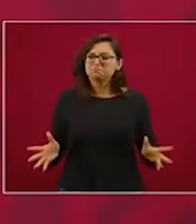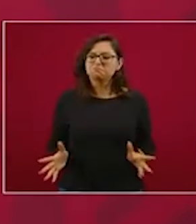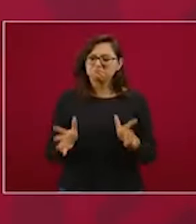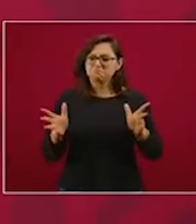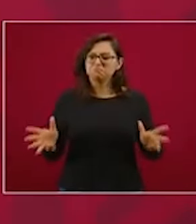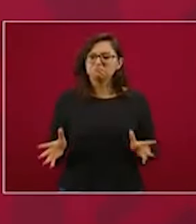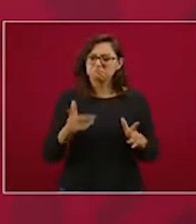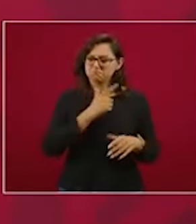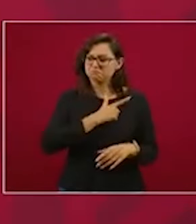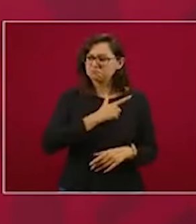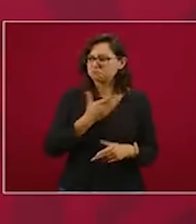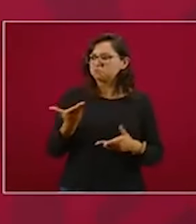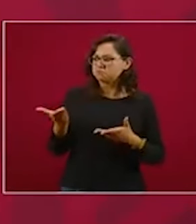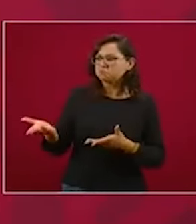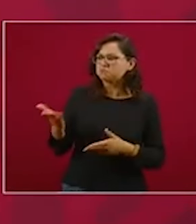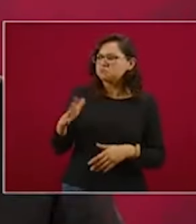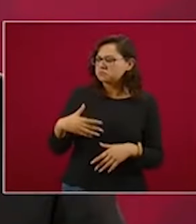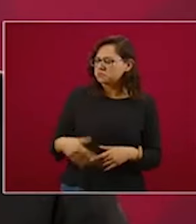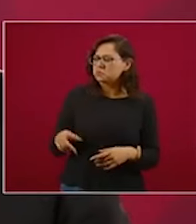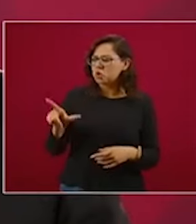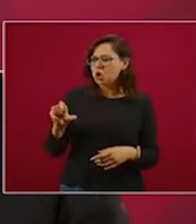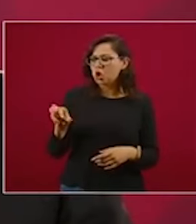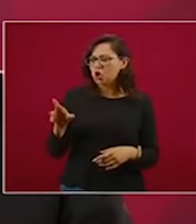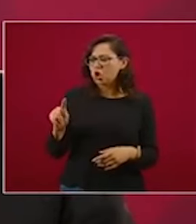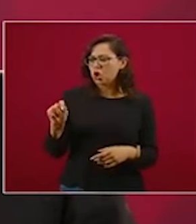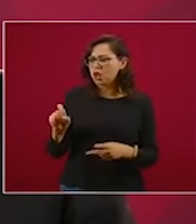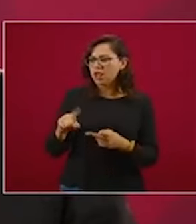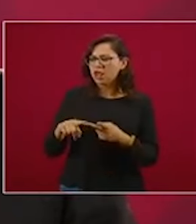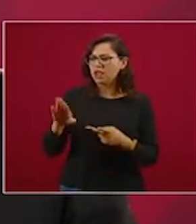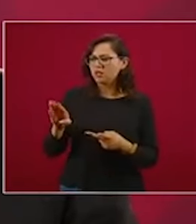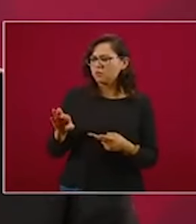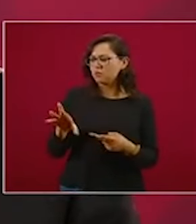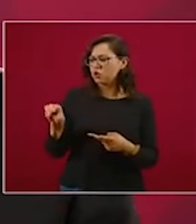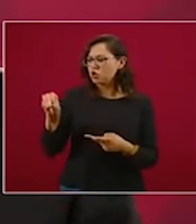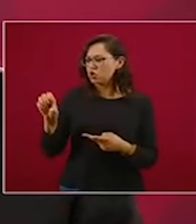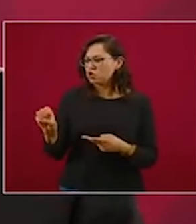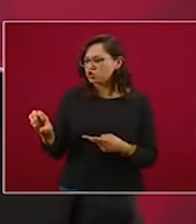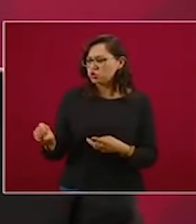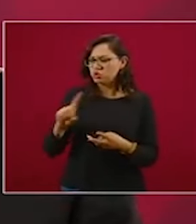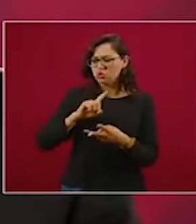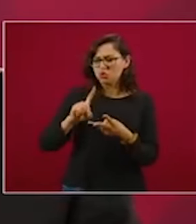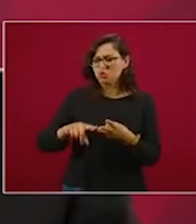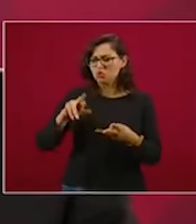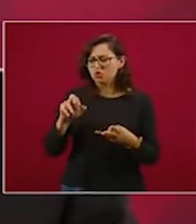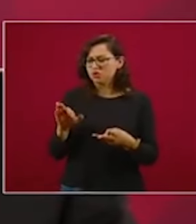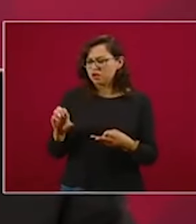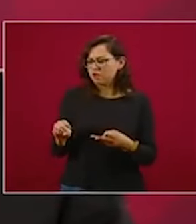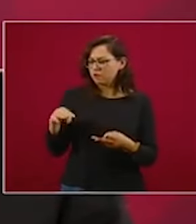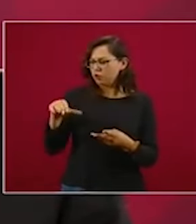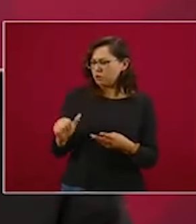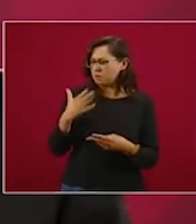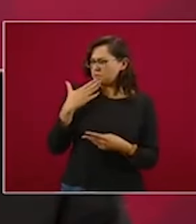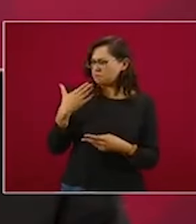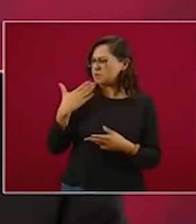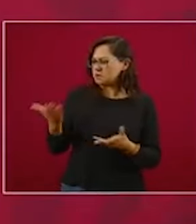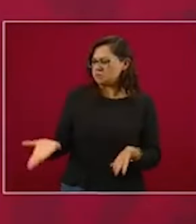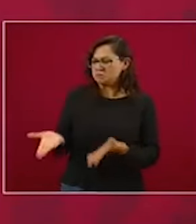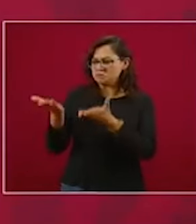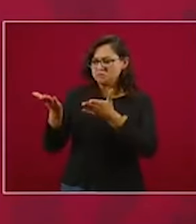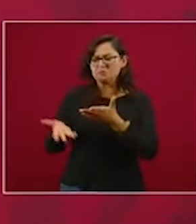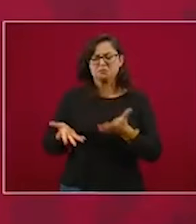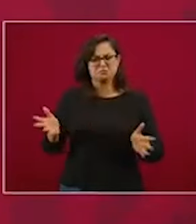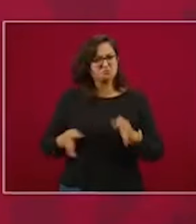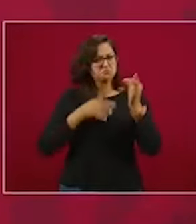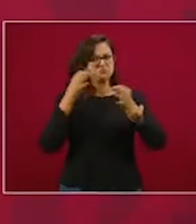promover a Loret de Mola y a Broso y a el Reforma y bueno,